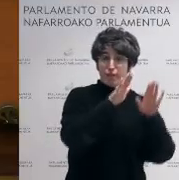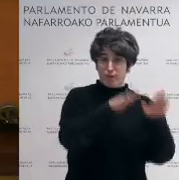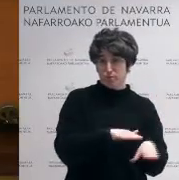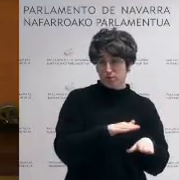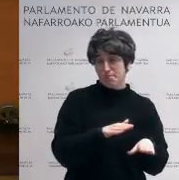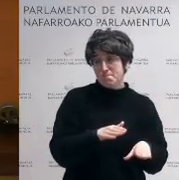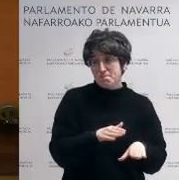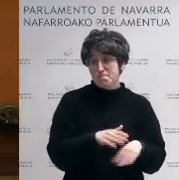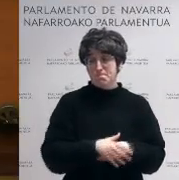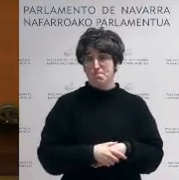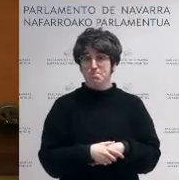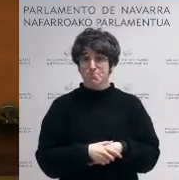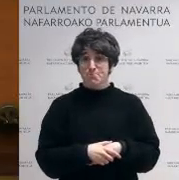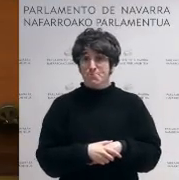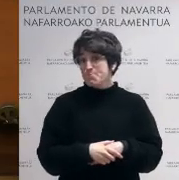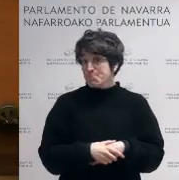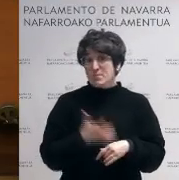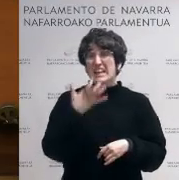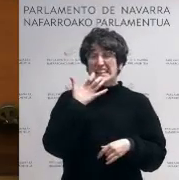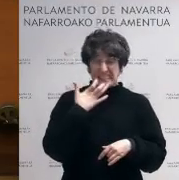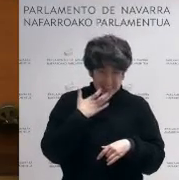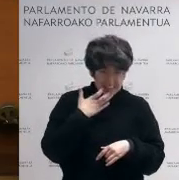cierto es que si de verdad les importara a la gente,